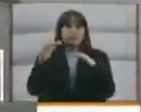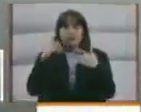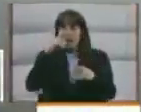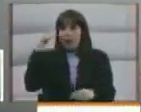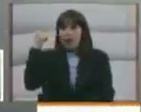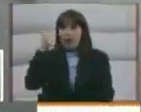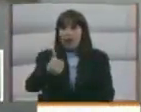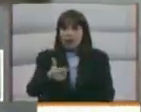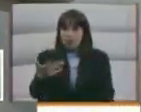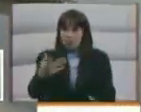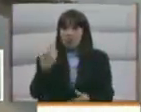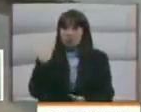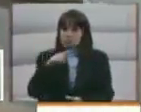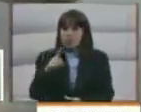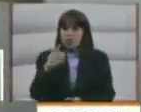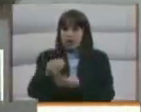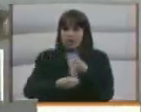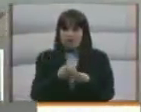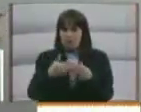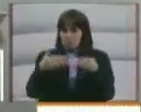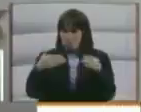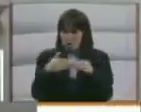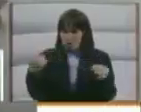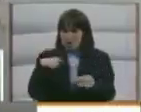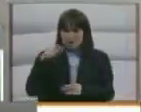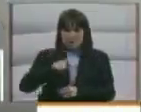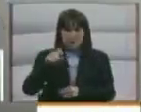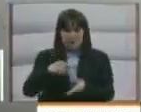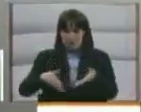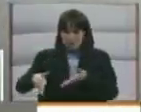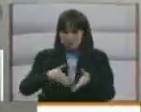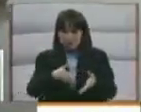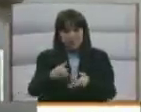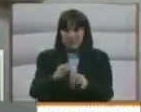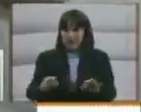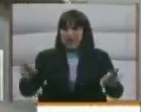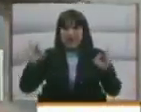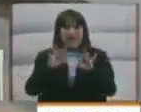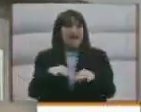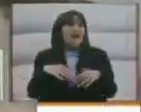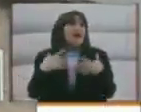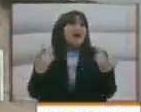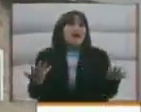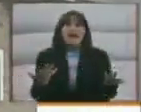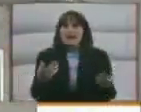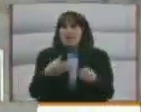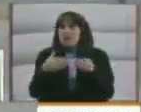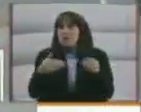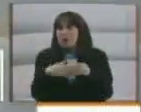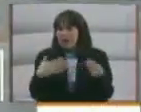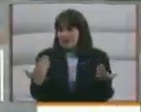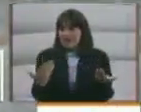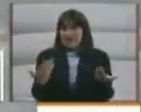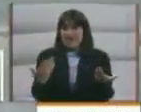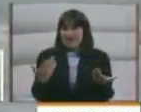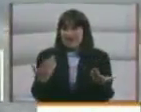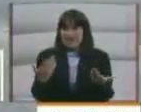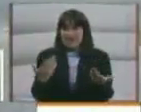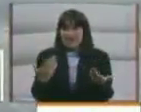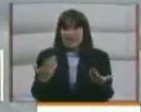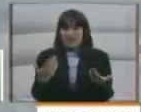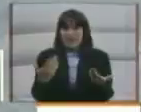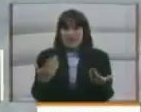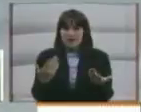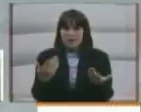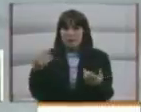tenemos cómo hacer eso, necesitamos dólares para abrir ese canal, ¿qué necesitamos? No, hermano, ¿qué dólares? Aquí Venezuela